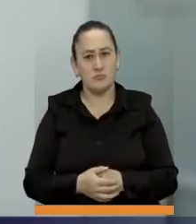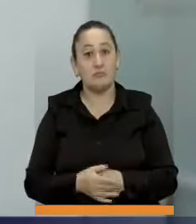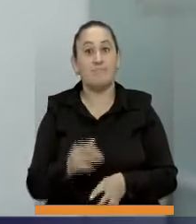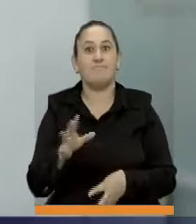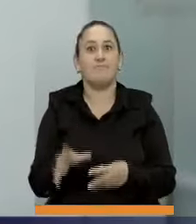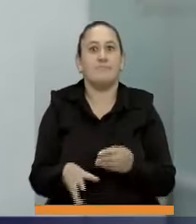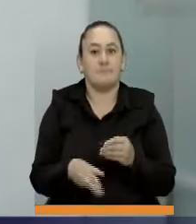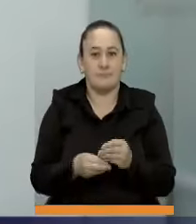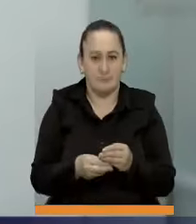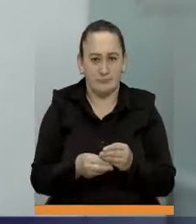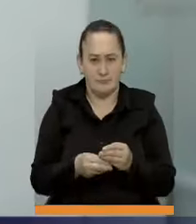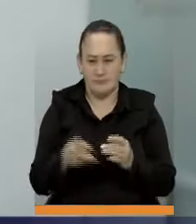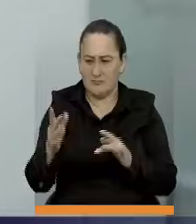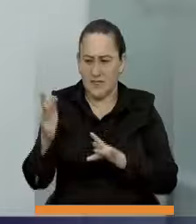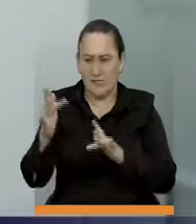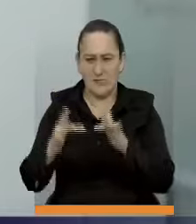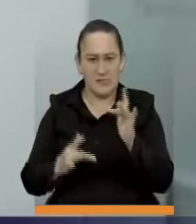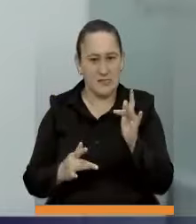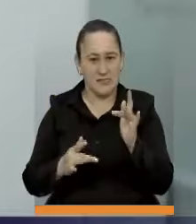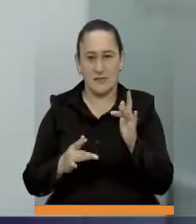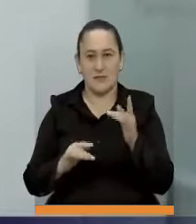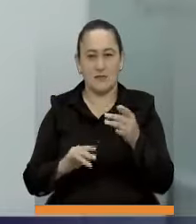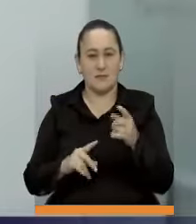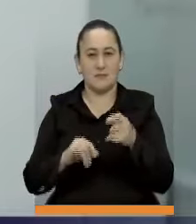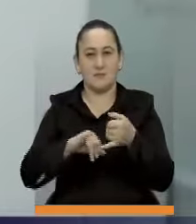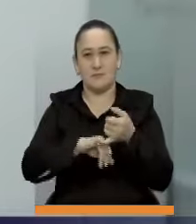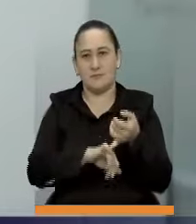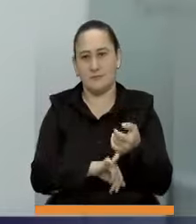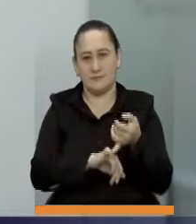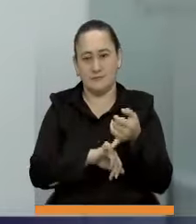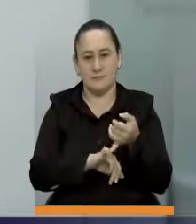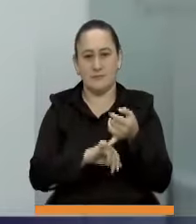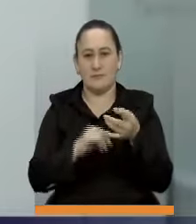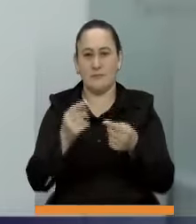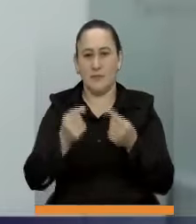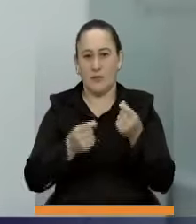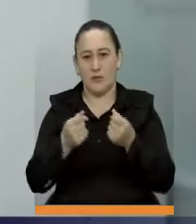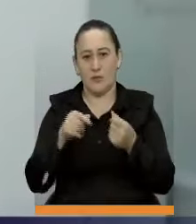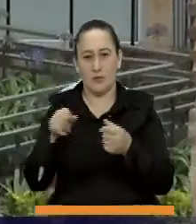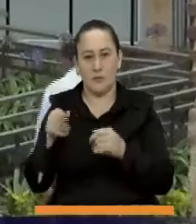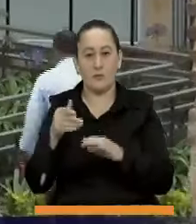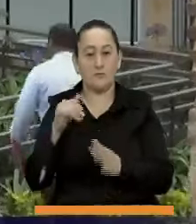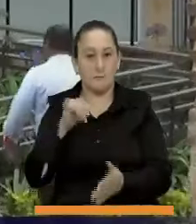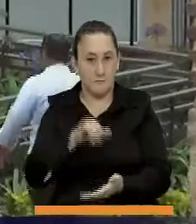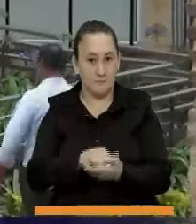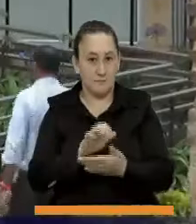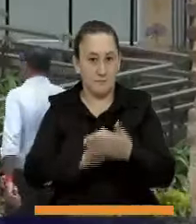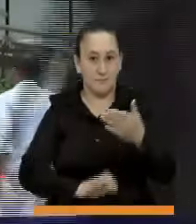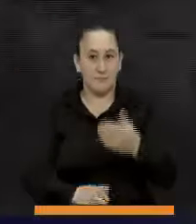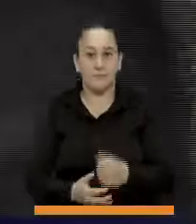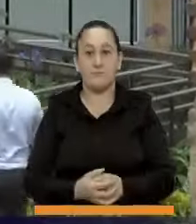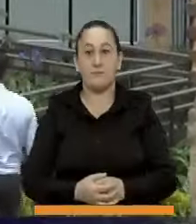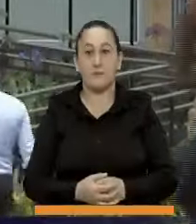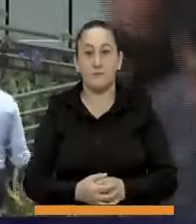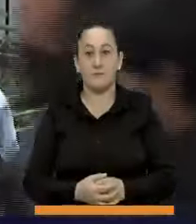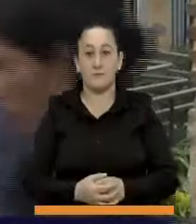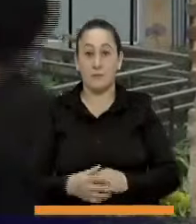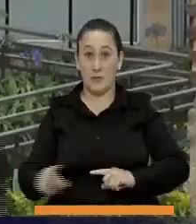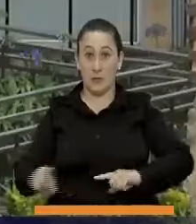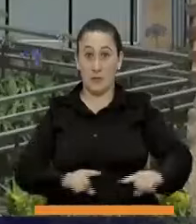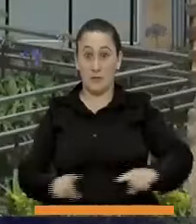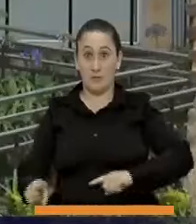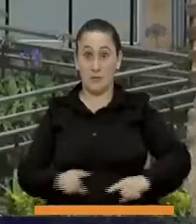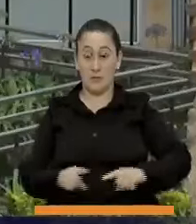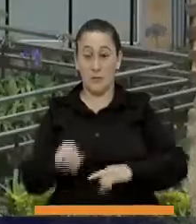parecer, no corresponden a dependientes sobre los cuales pudiera pedir esta deducción. La administradora